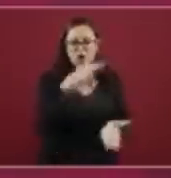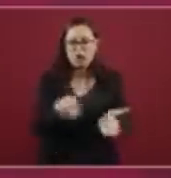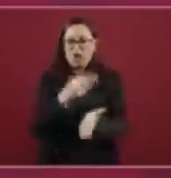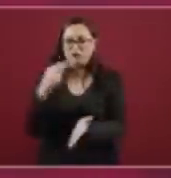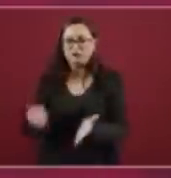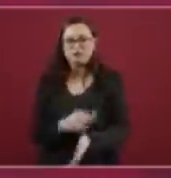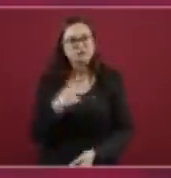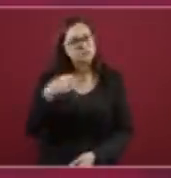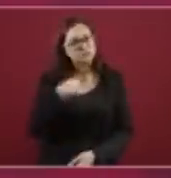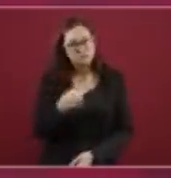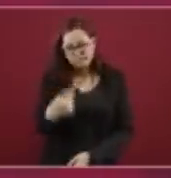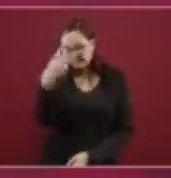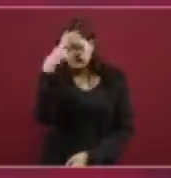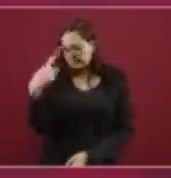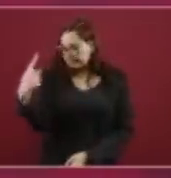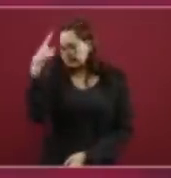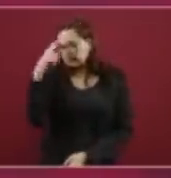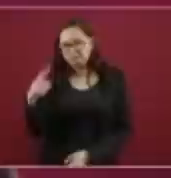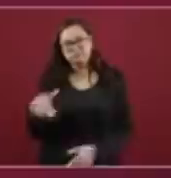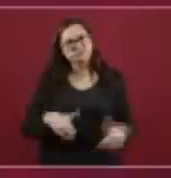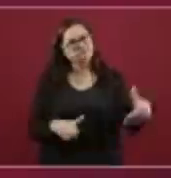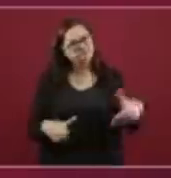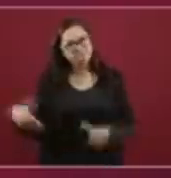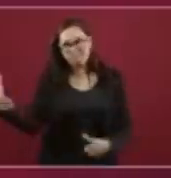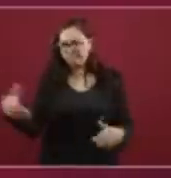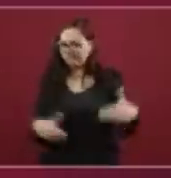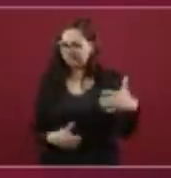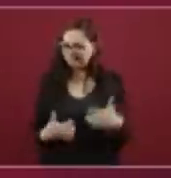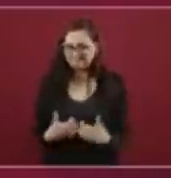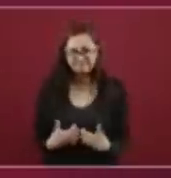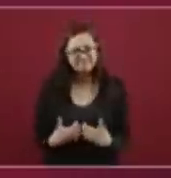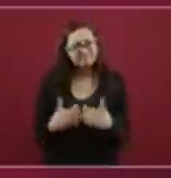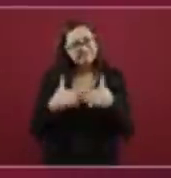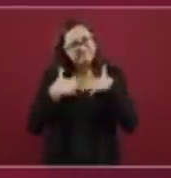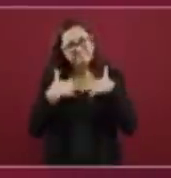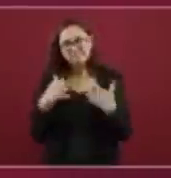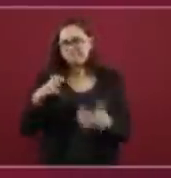Entregan contratos para construir gasoductos.